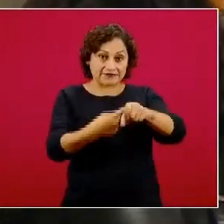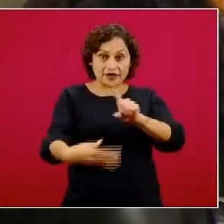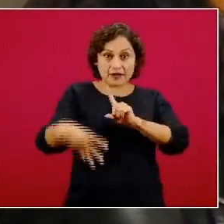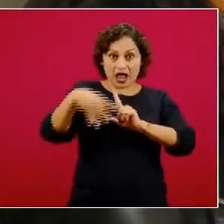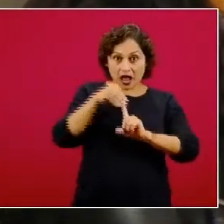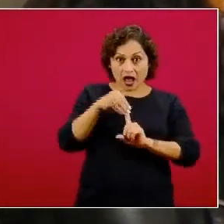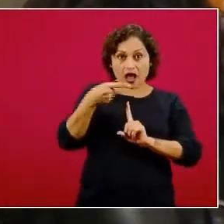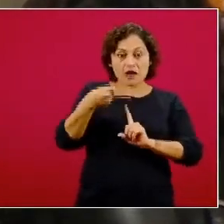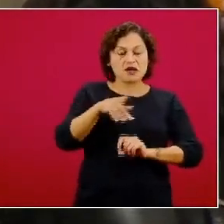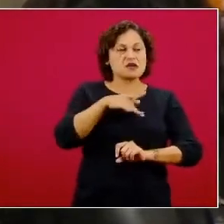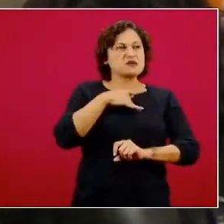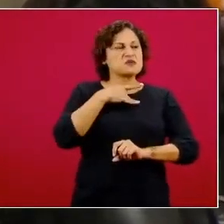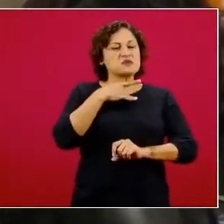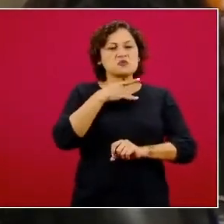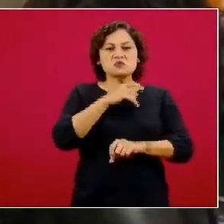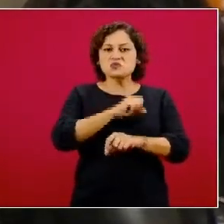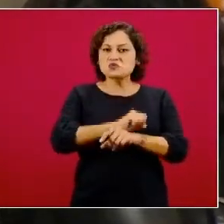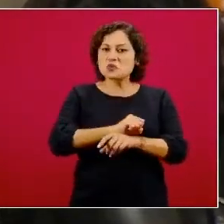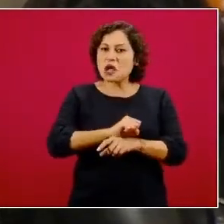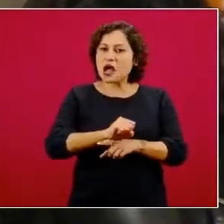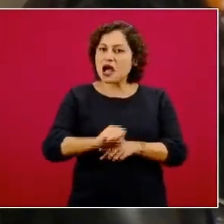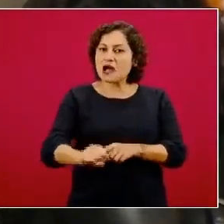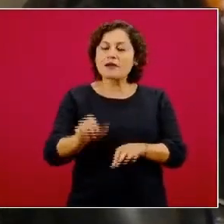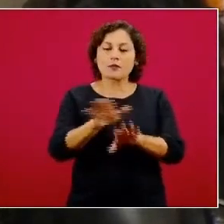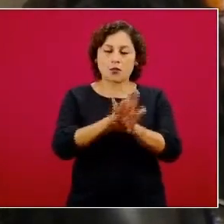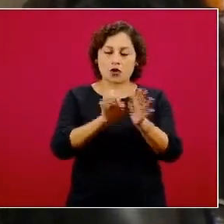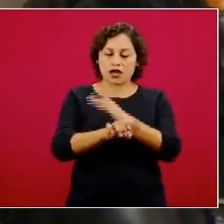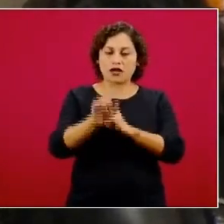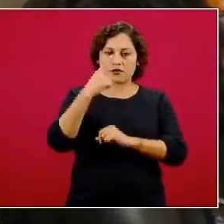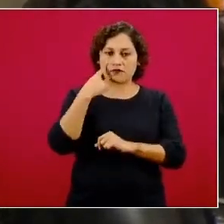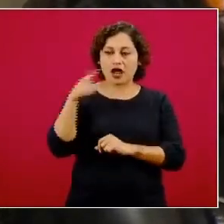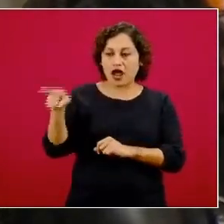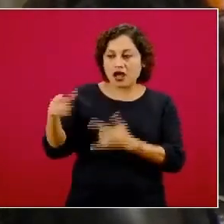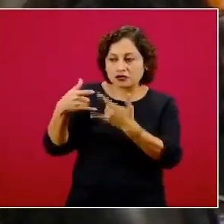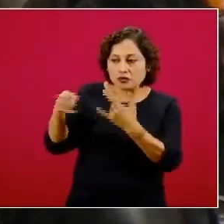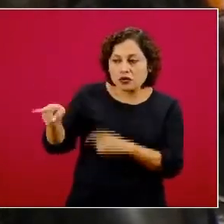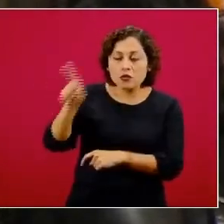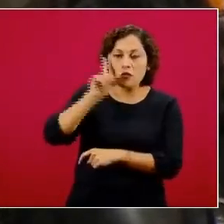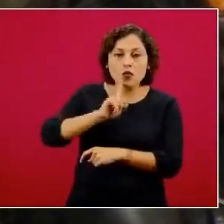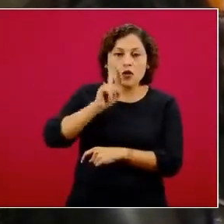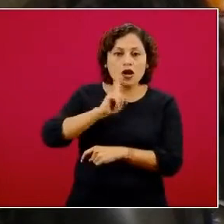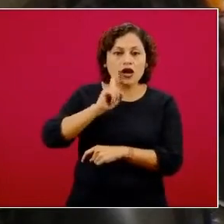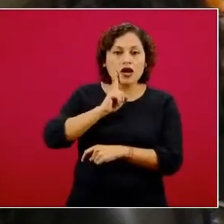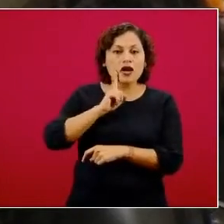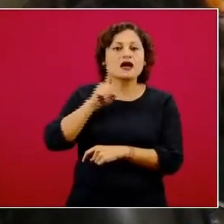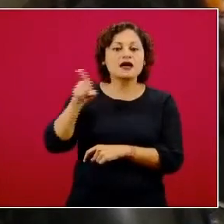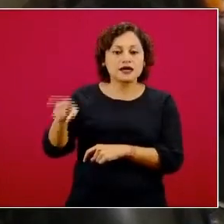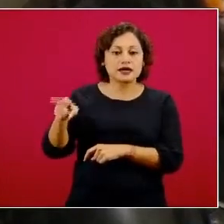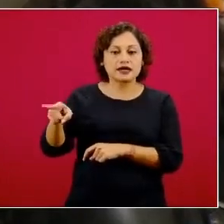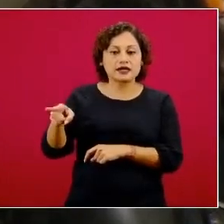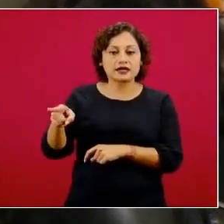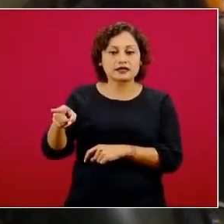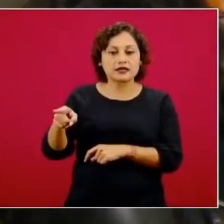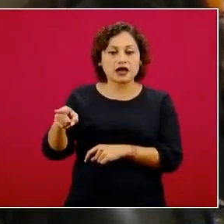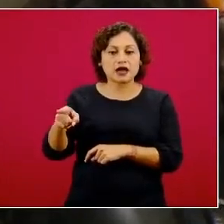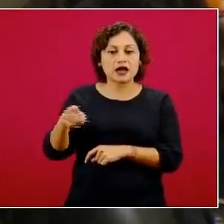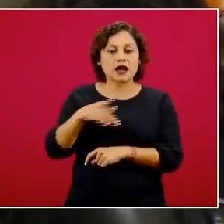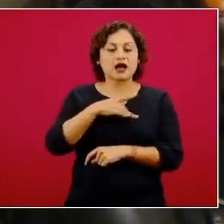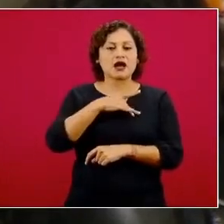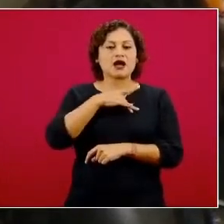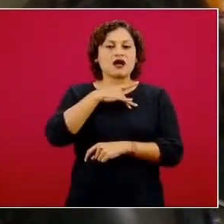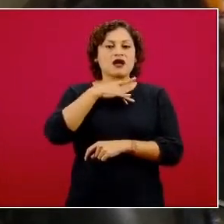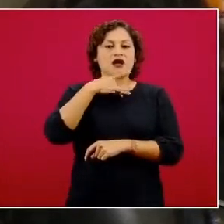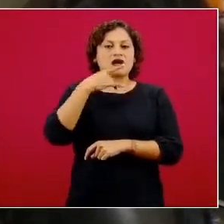testimonios de personas que cursaron síntomas muy leves. El ejemplo de una mujer que después de cursar con estos síntomas ya no pudo cargar a su